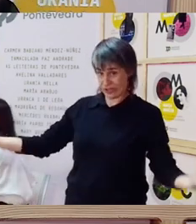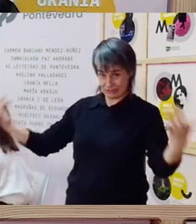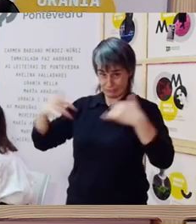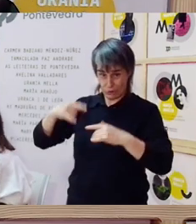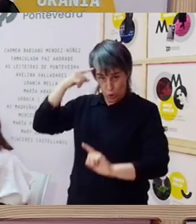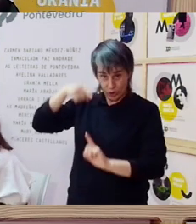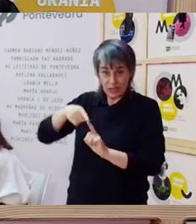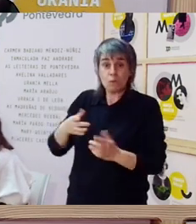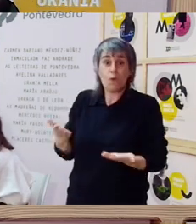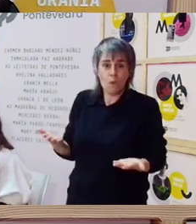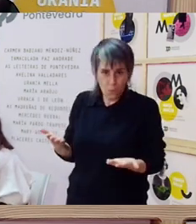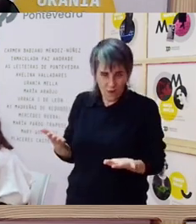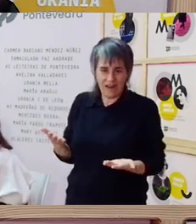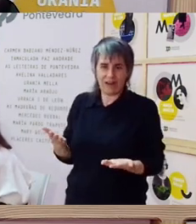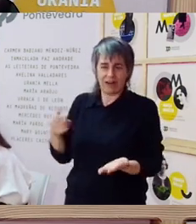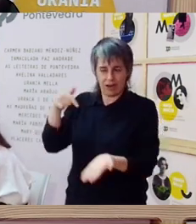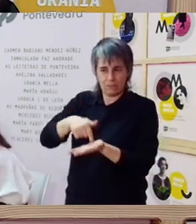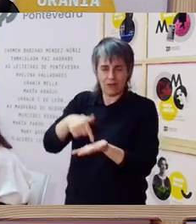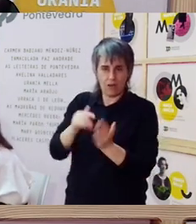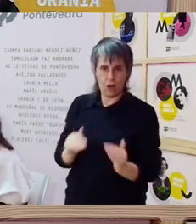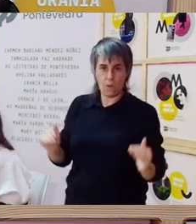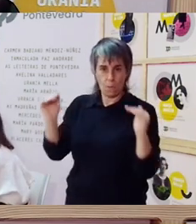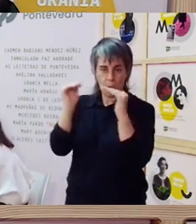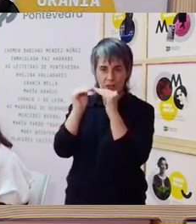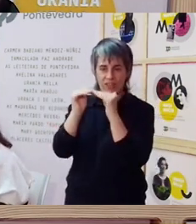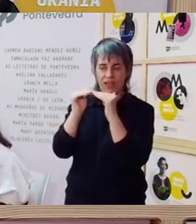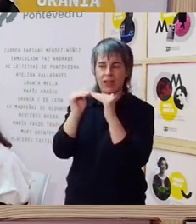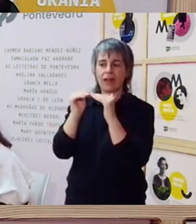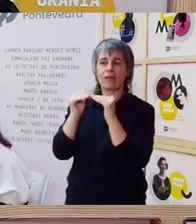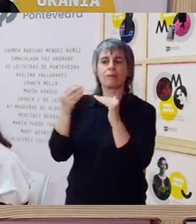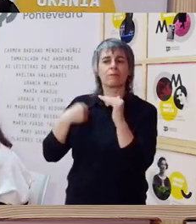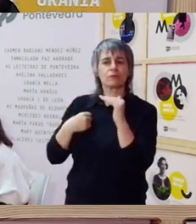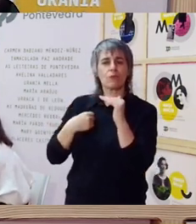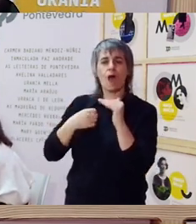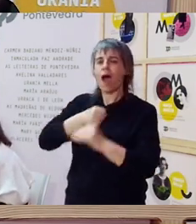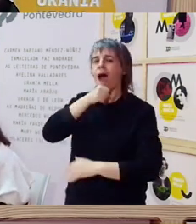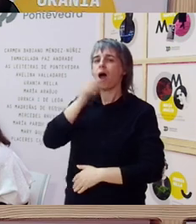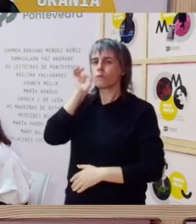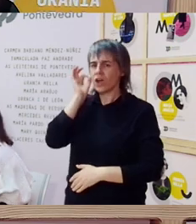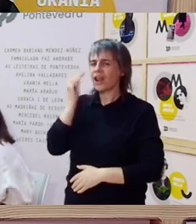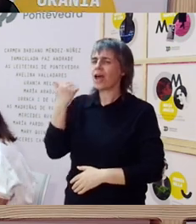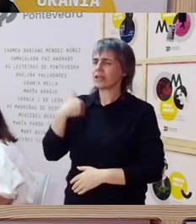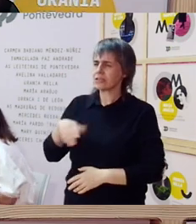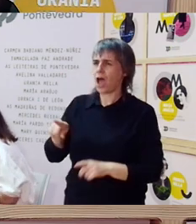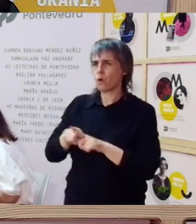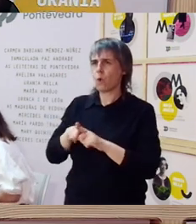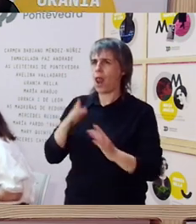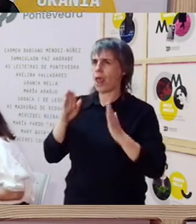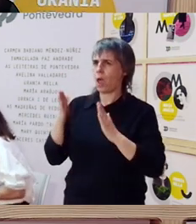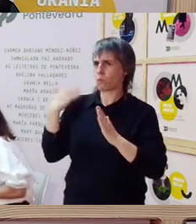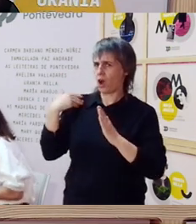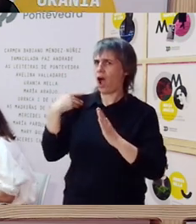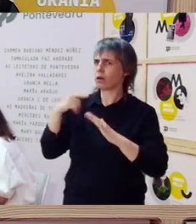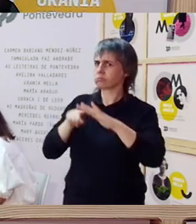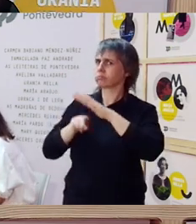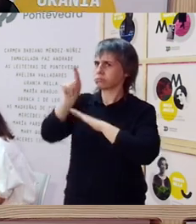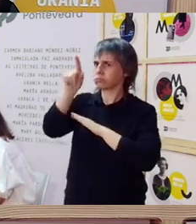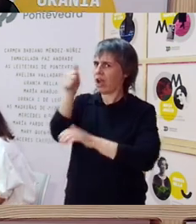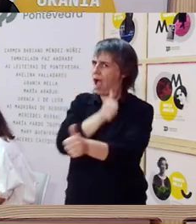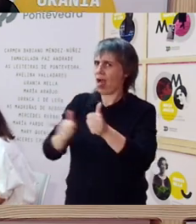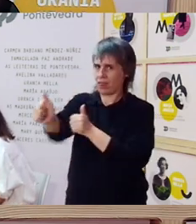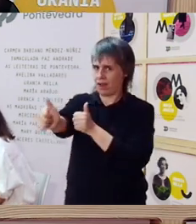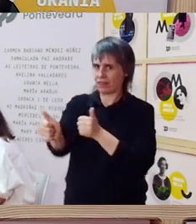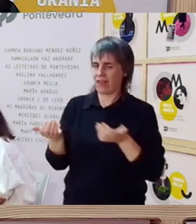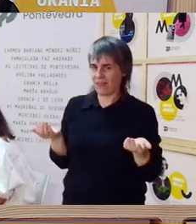non? Que sí. Que reivindicar esta igualdade. Sí. Que ela xa era un pouco adiantado ao seu tempo, porque bastante. É verdade que,